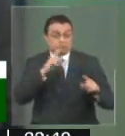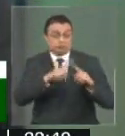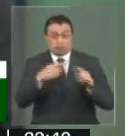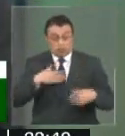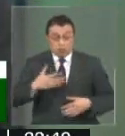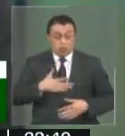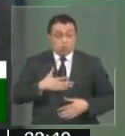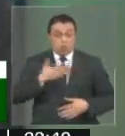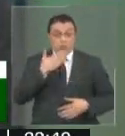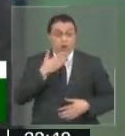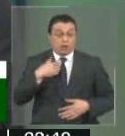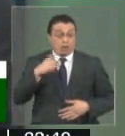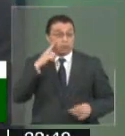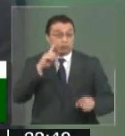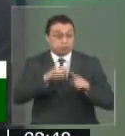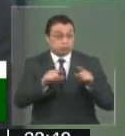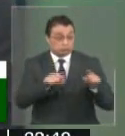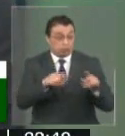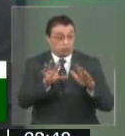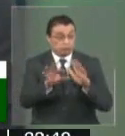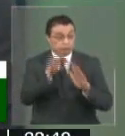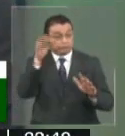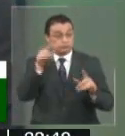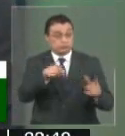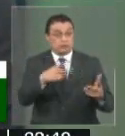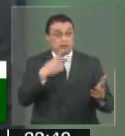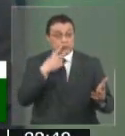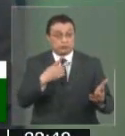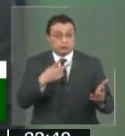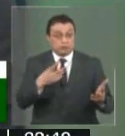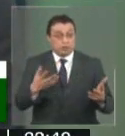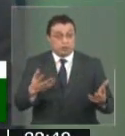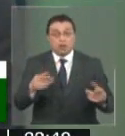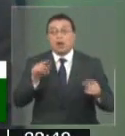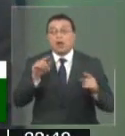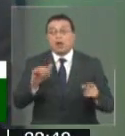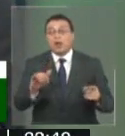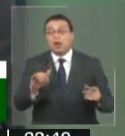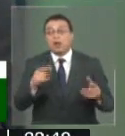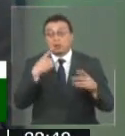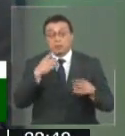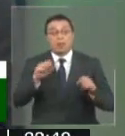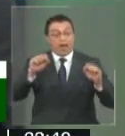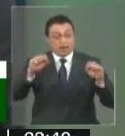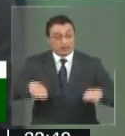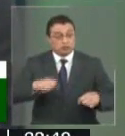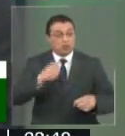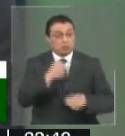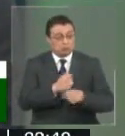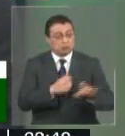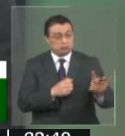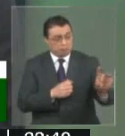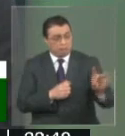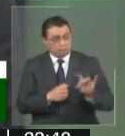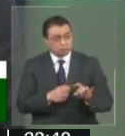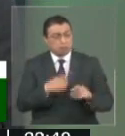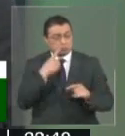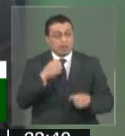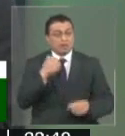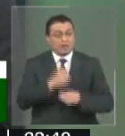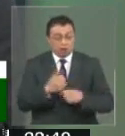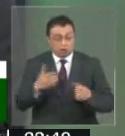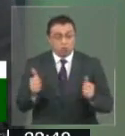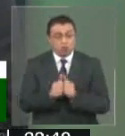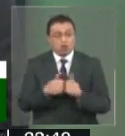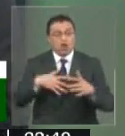yo no la conocía antes de descubrir albergo ético. Acepta este desafío, trabajan juntos